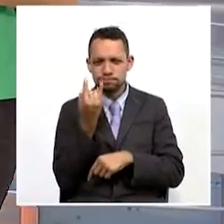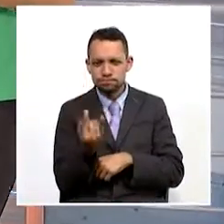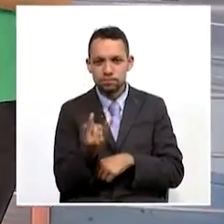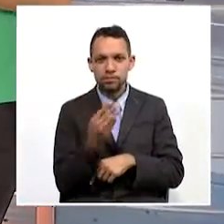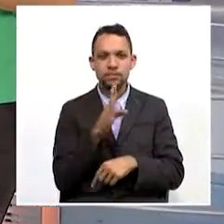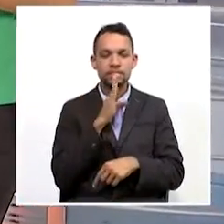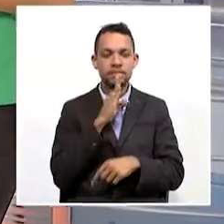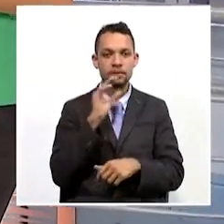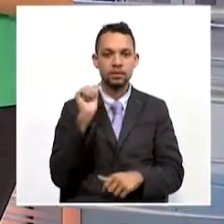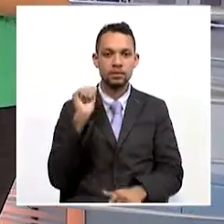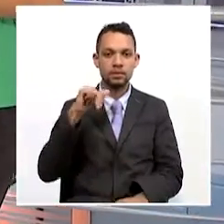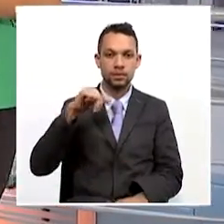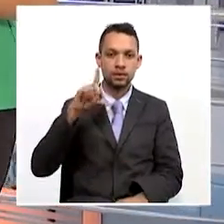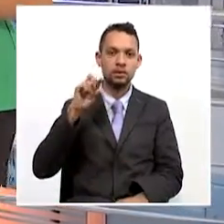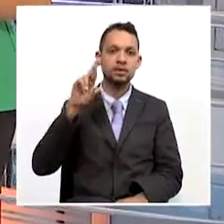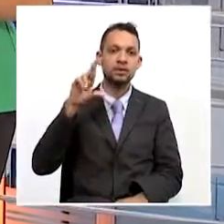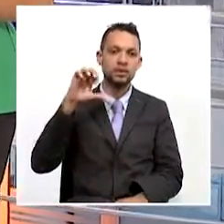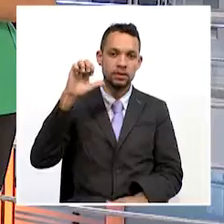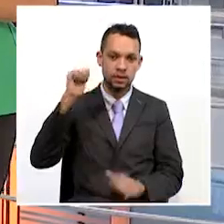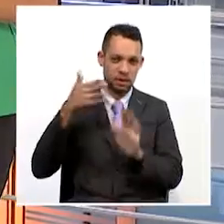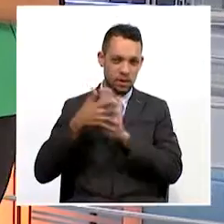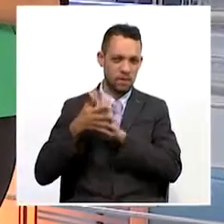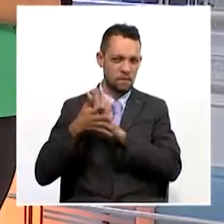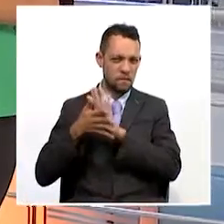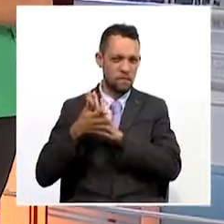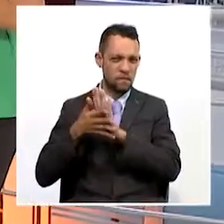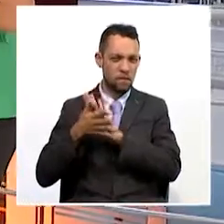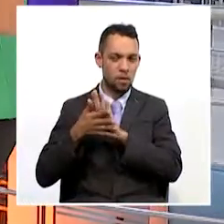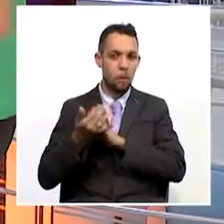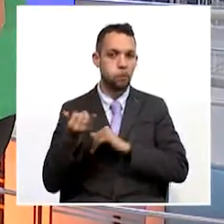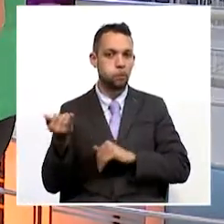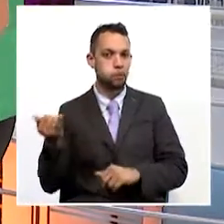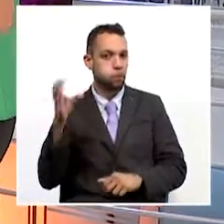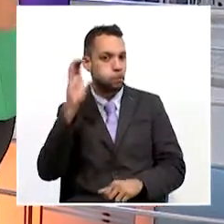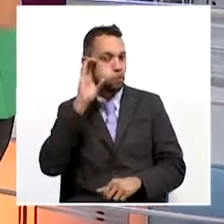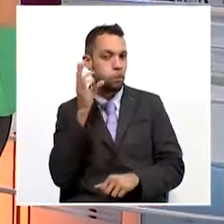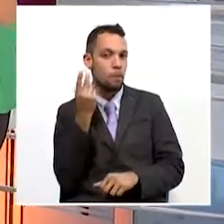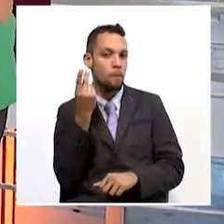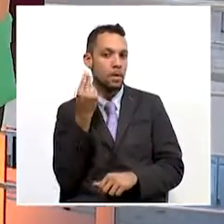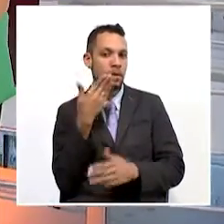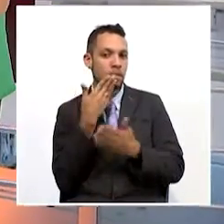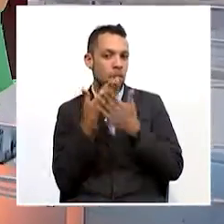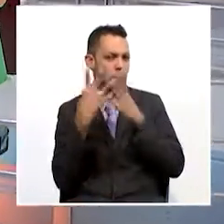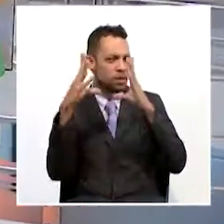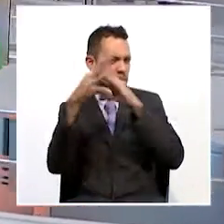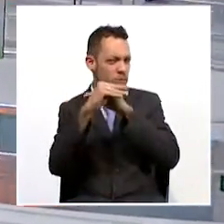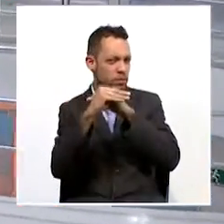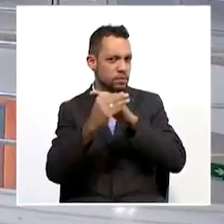compañera Andrea Duelo, quien tiene información bastante importante desde la ciudad de Pereira. Andrea, ¿qué tal? Buenas noches.